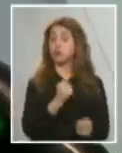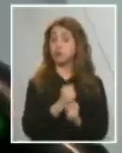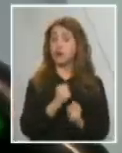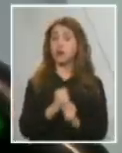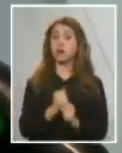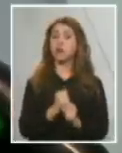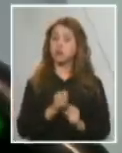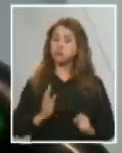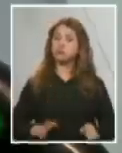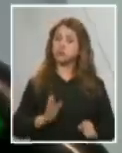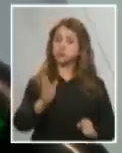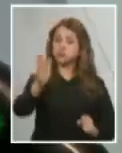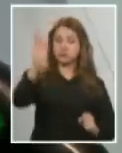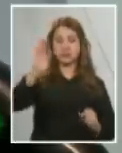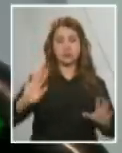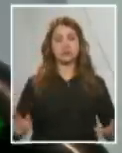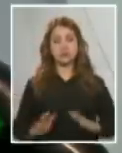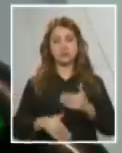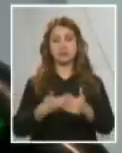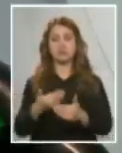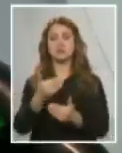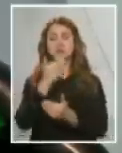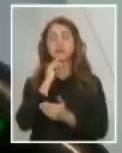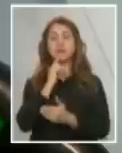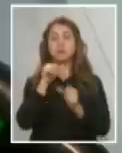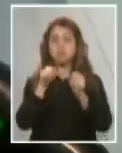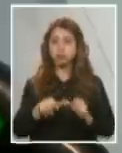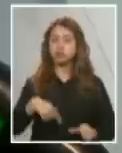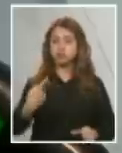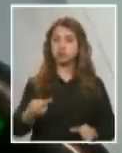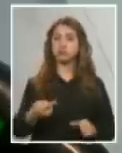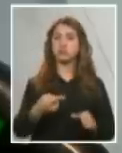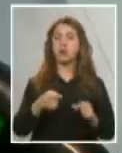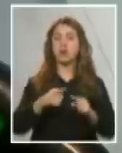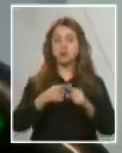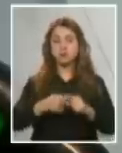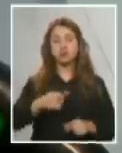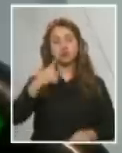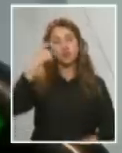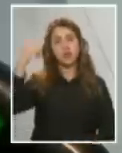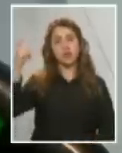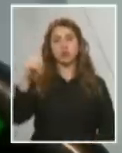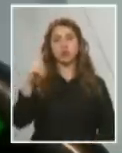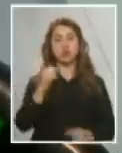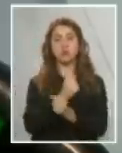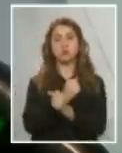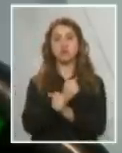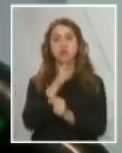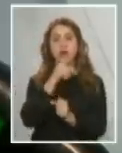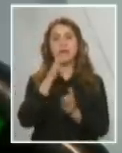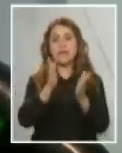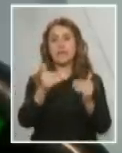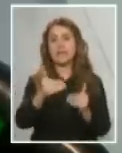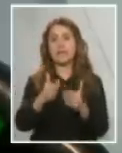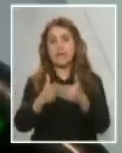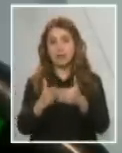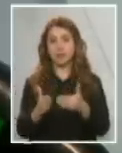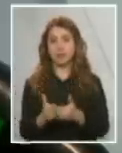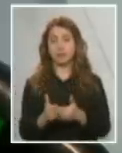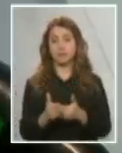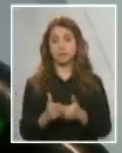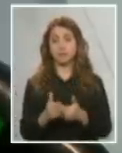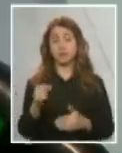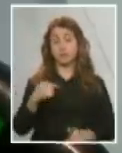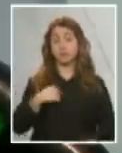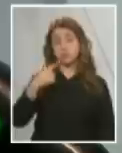es incansable. Y también tenemos, permanentemente estamos soñando, no nos ponemos límites en ese sentido. Entonces yo